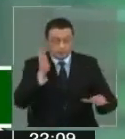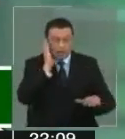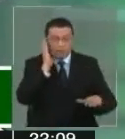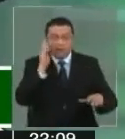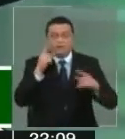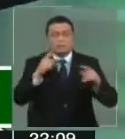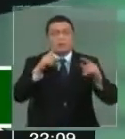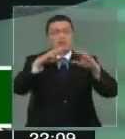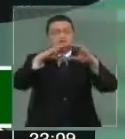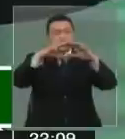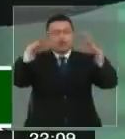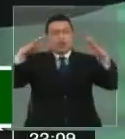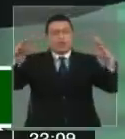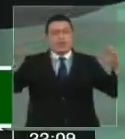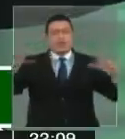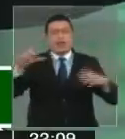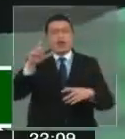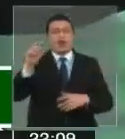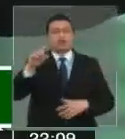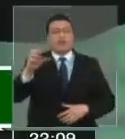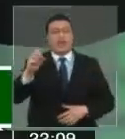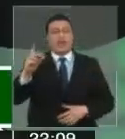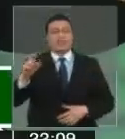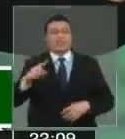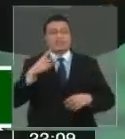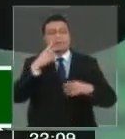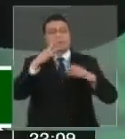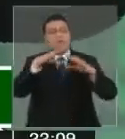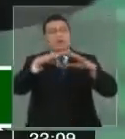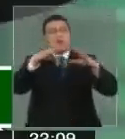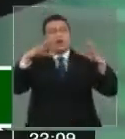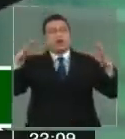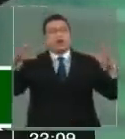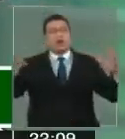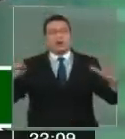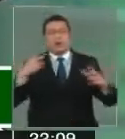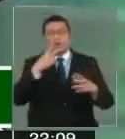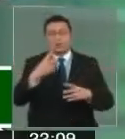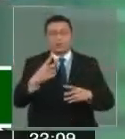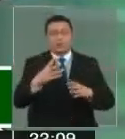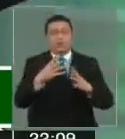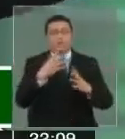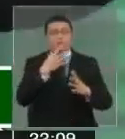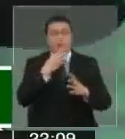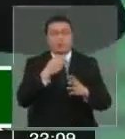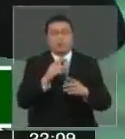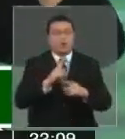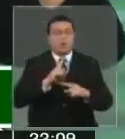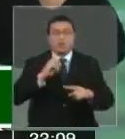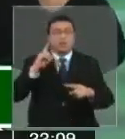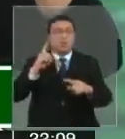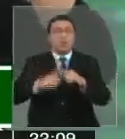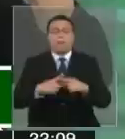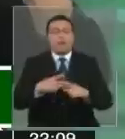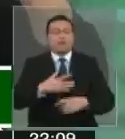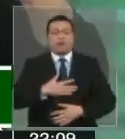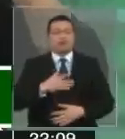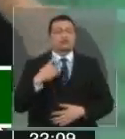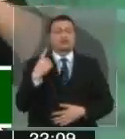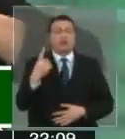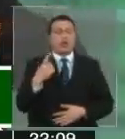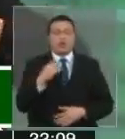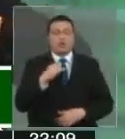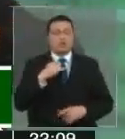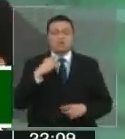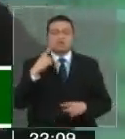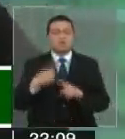tremenda cordillera de los Andes atrás. ¡Oh! Y yo dije, oh, nunca más voy a ser sola, nunca más voy a estar